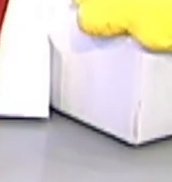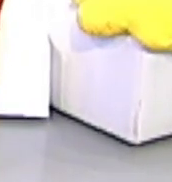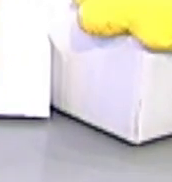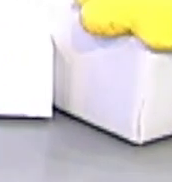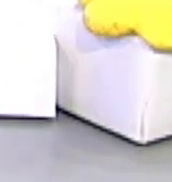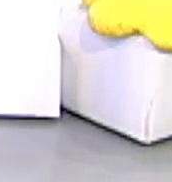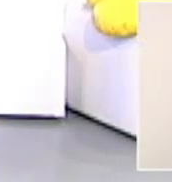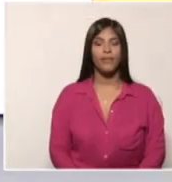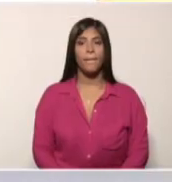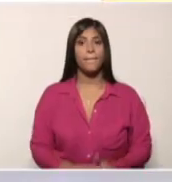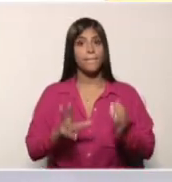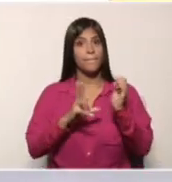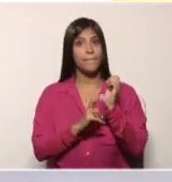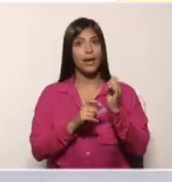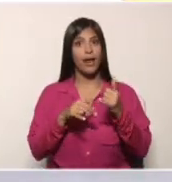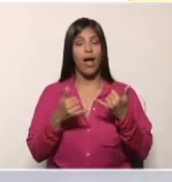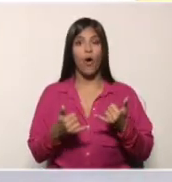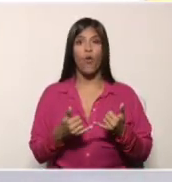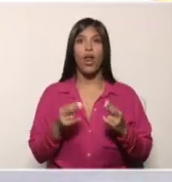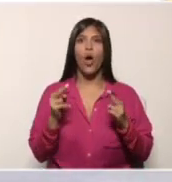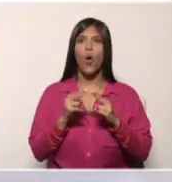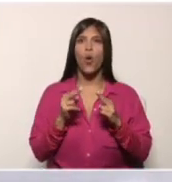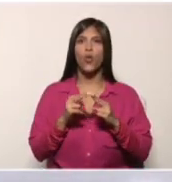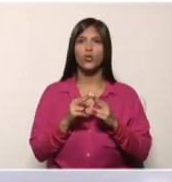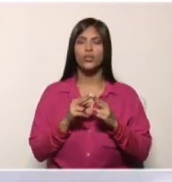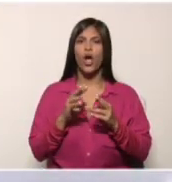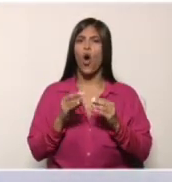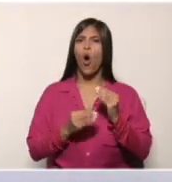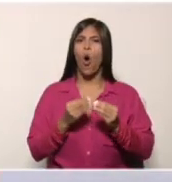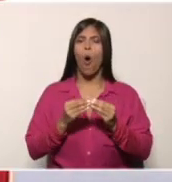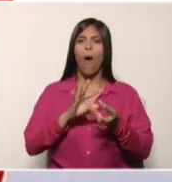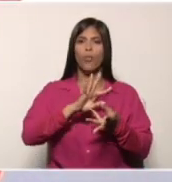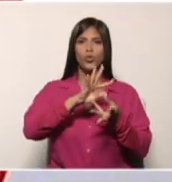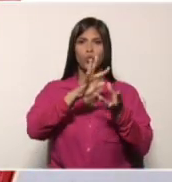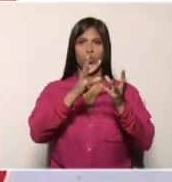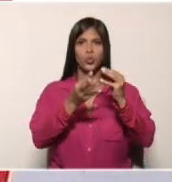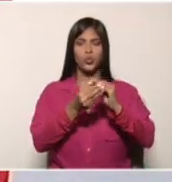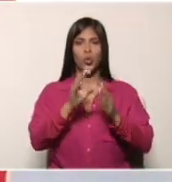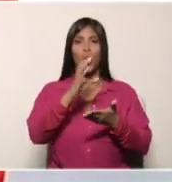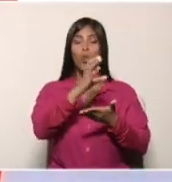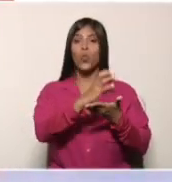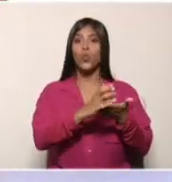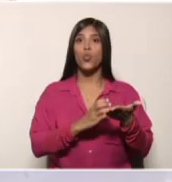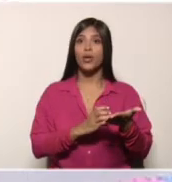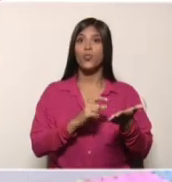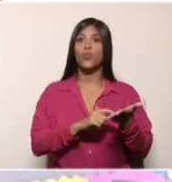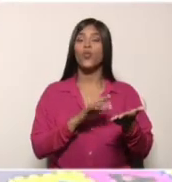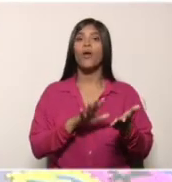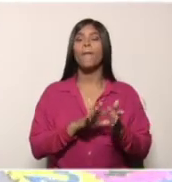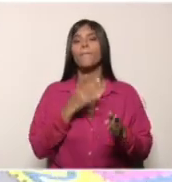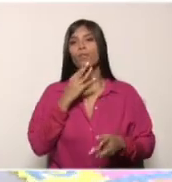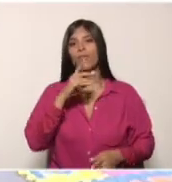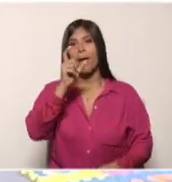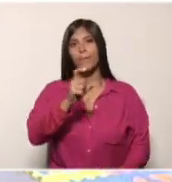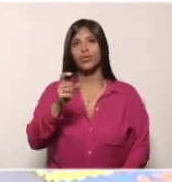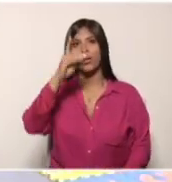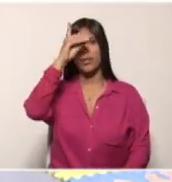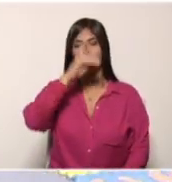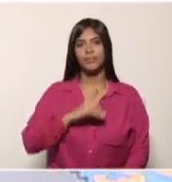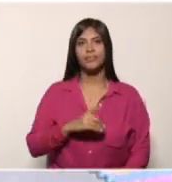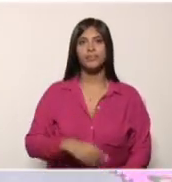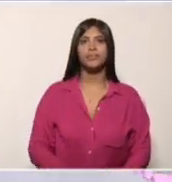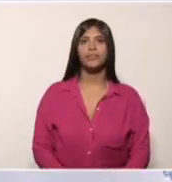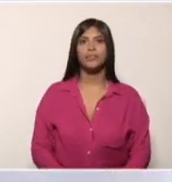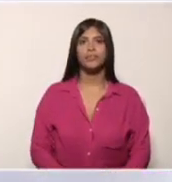Viernes en Cada Familia Una Escuela, llegó el momento de conocer cuáles son esas adaptaciones curriculares para los estudiantes de educación media con necesidades educativas especiales y o